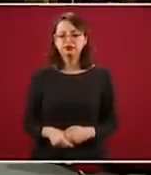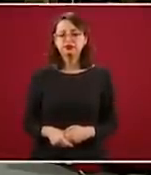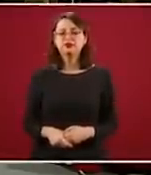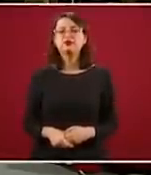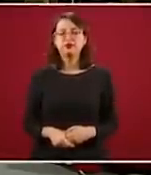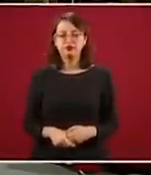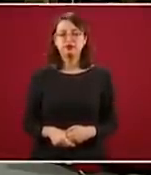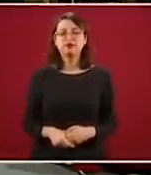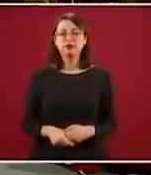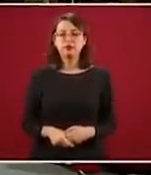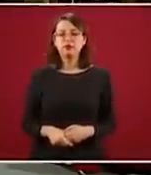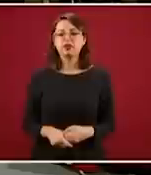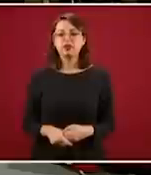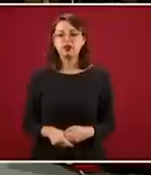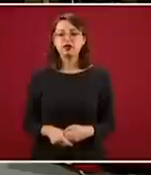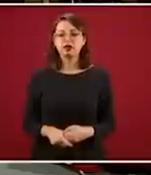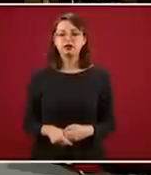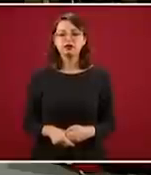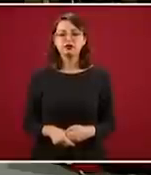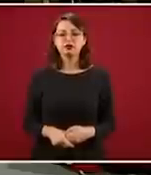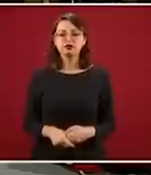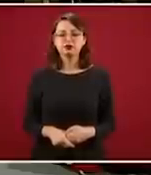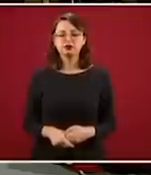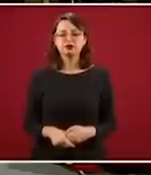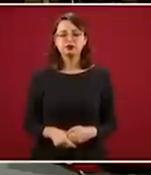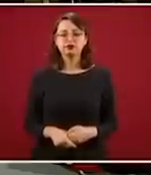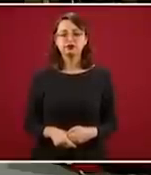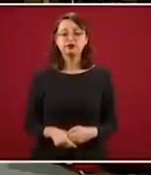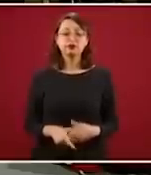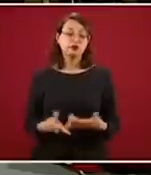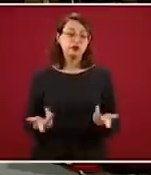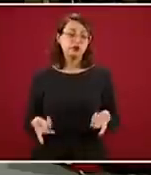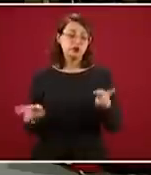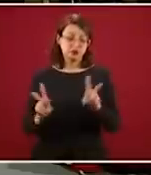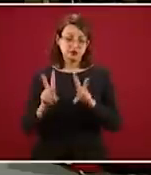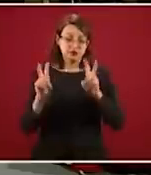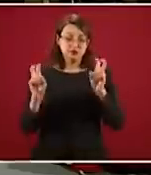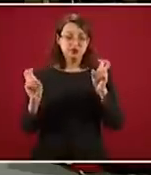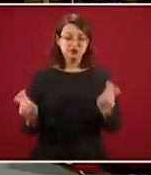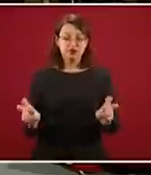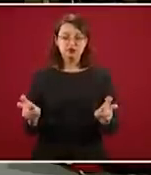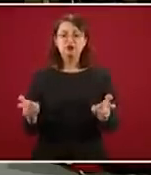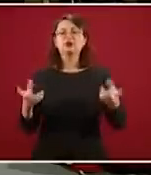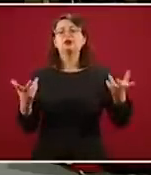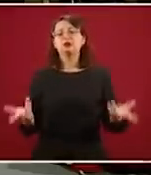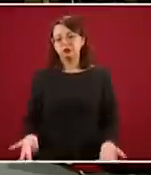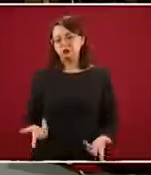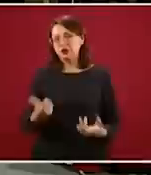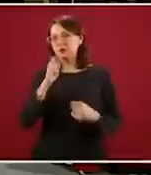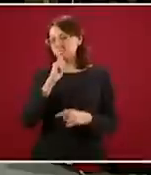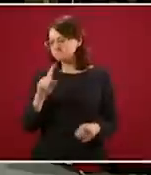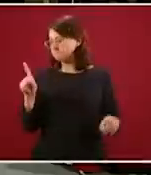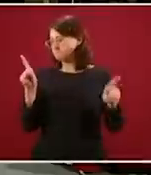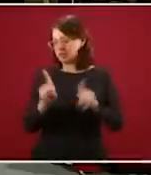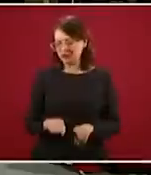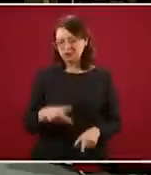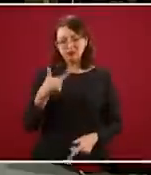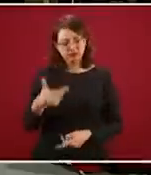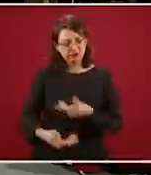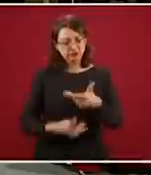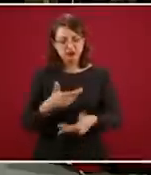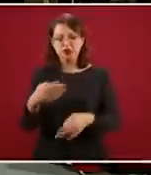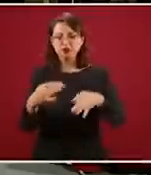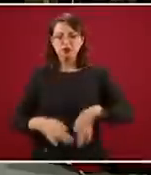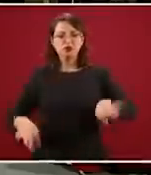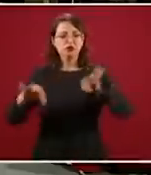Sí, ese es un tema que también ha tenido resultados muy importantes durante el